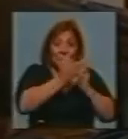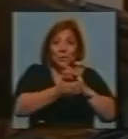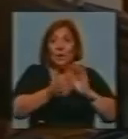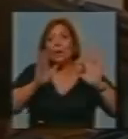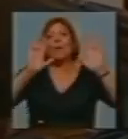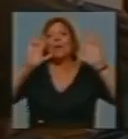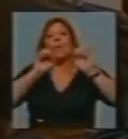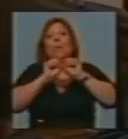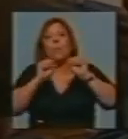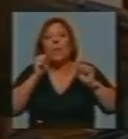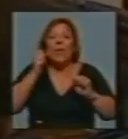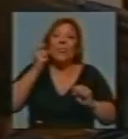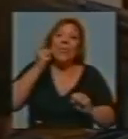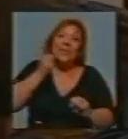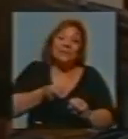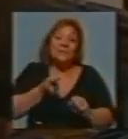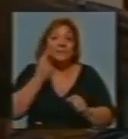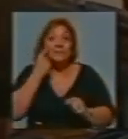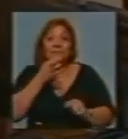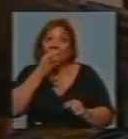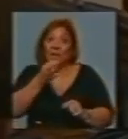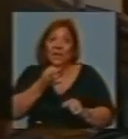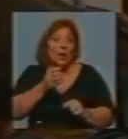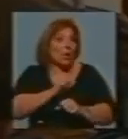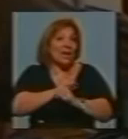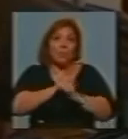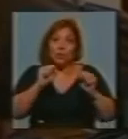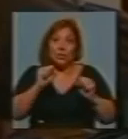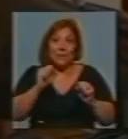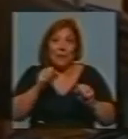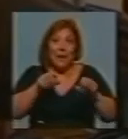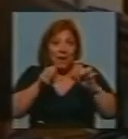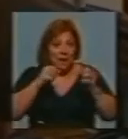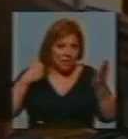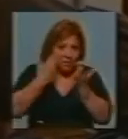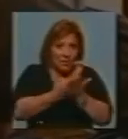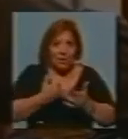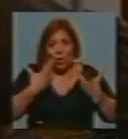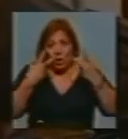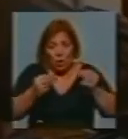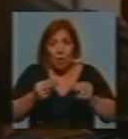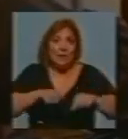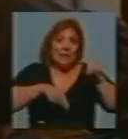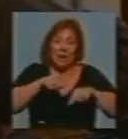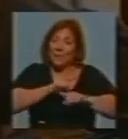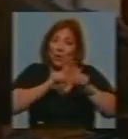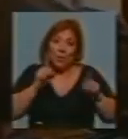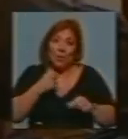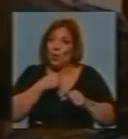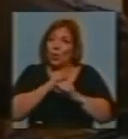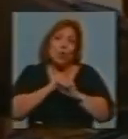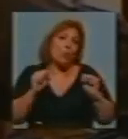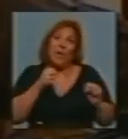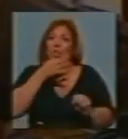decisión de declarar inadmisibles las recusaciones y no darles trámite. Claro. Pero no puedo